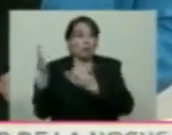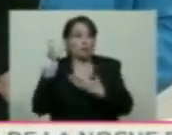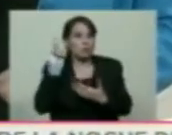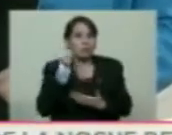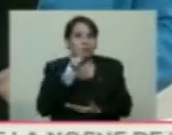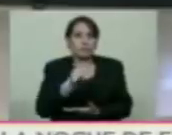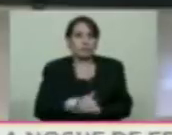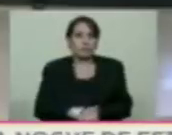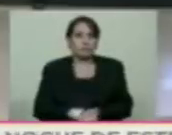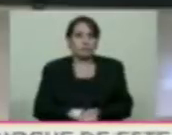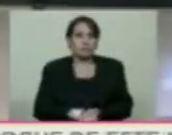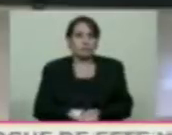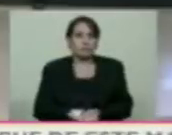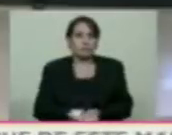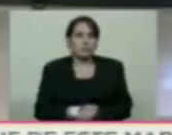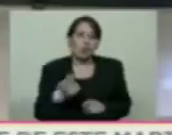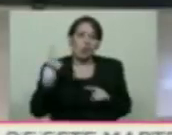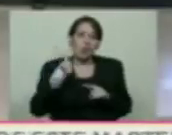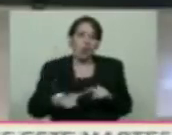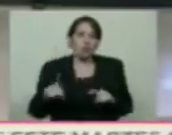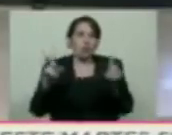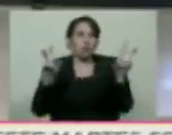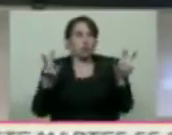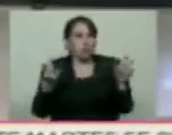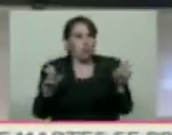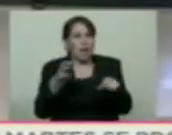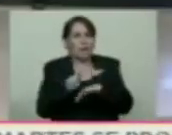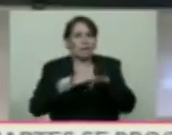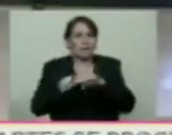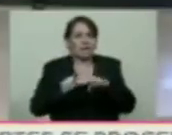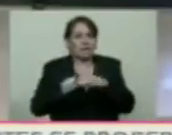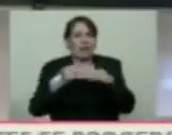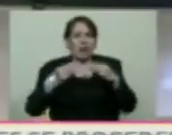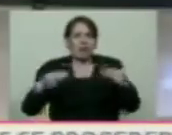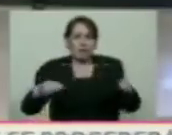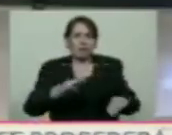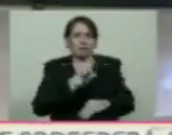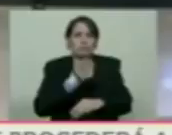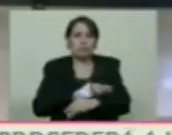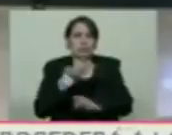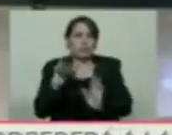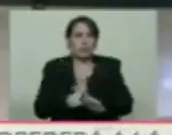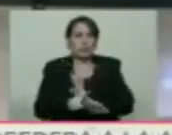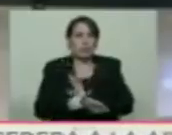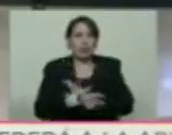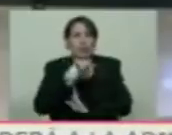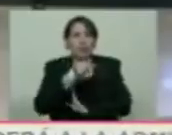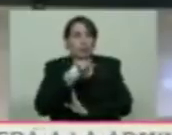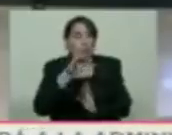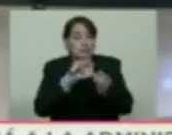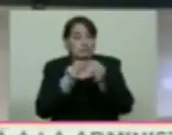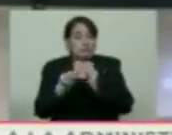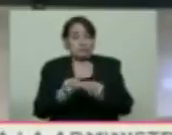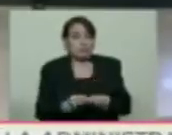Noticia. Y en otro tema, la ministra del Poder Popular para la Atención de las Aguas, Evelyn Vázquez, informó que se está restableciendo de